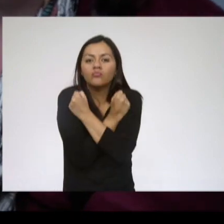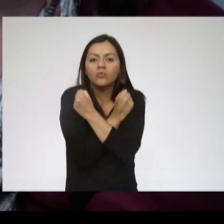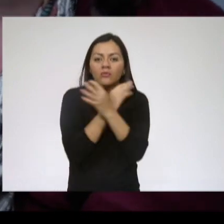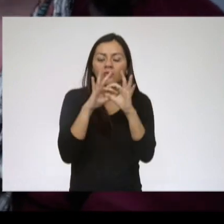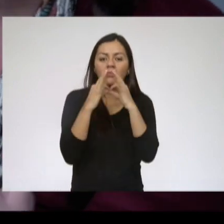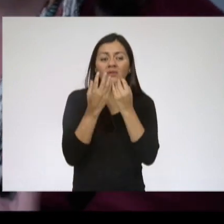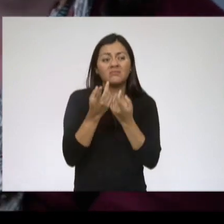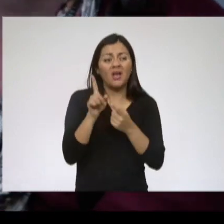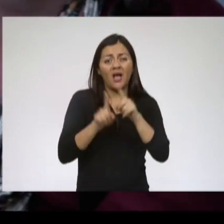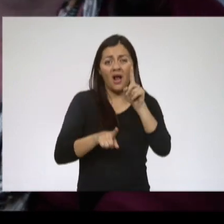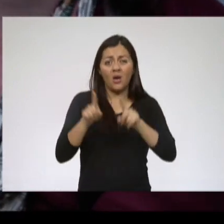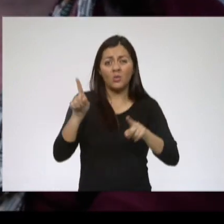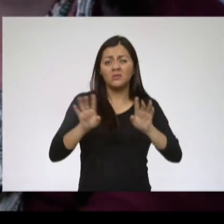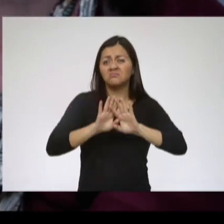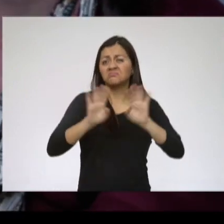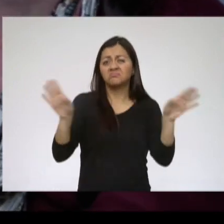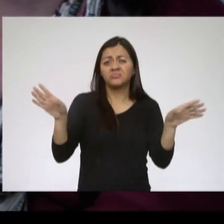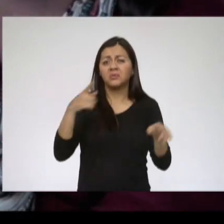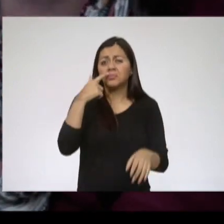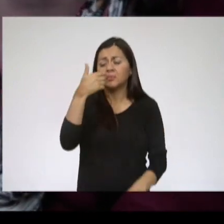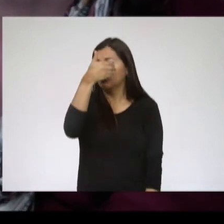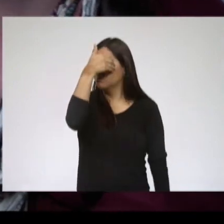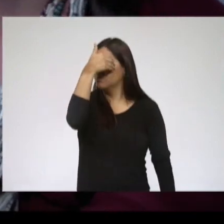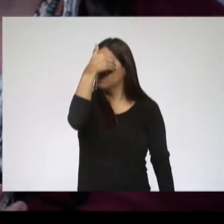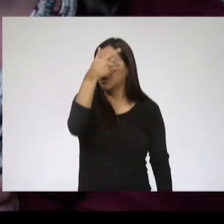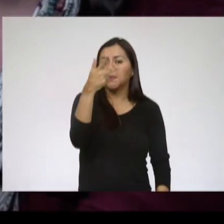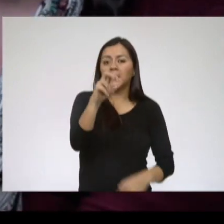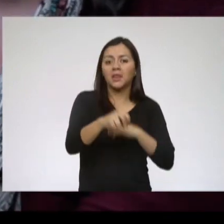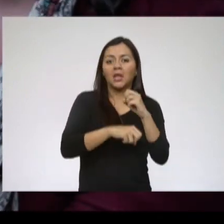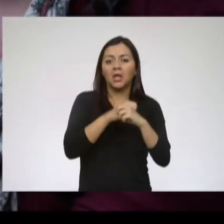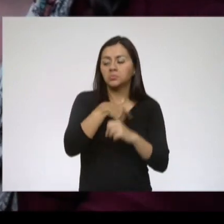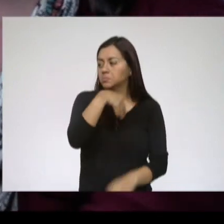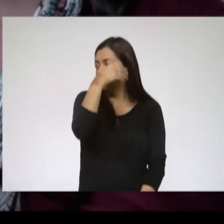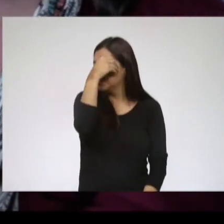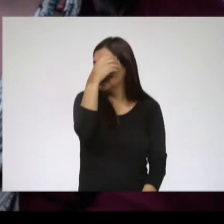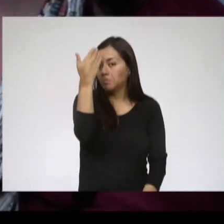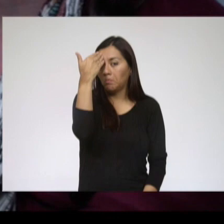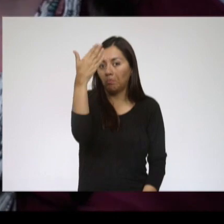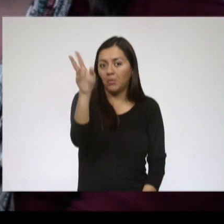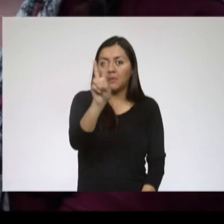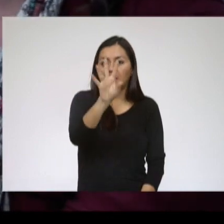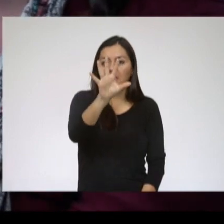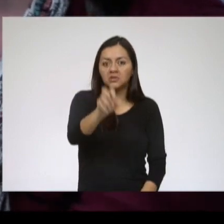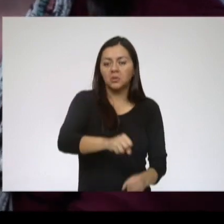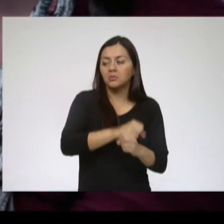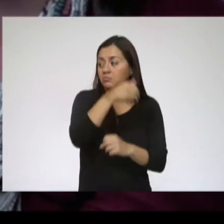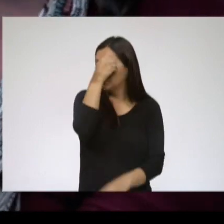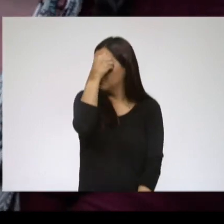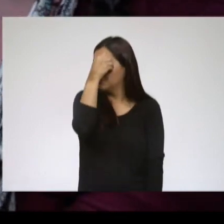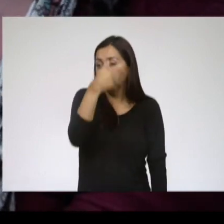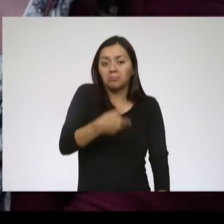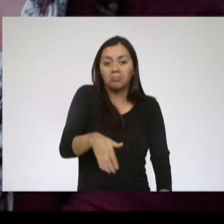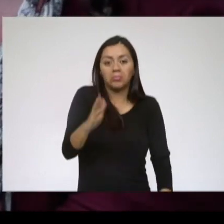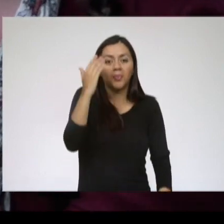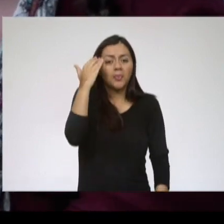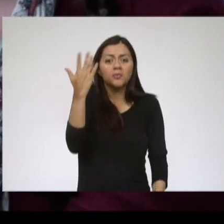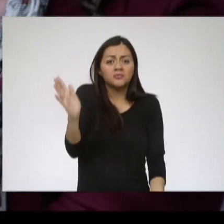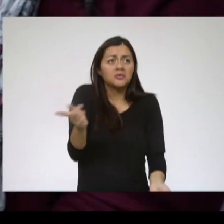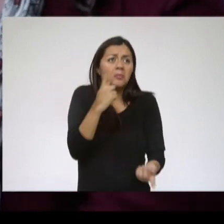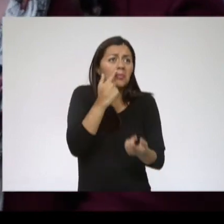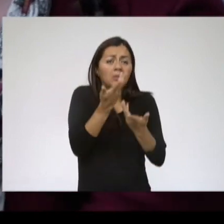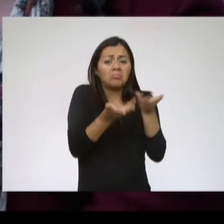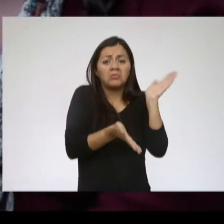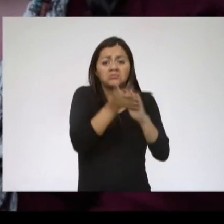chicos que ya dejaron de ver a sus padres hace 20 años, 25 años, que no saben nada, o